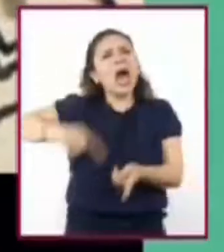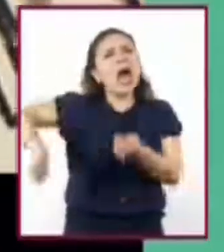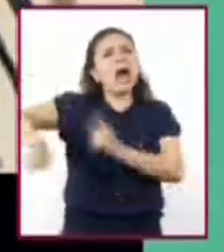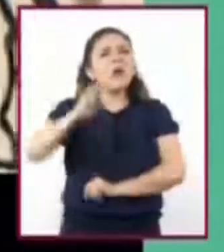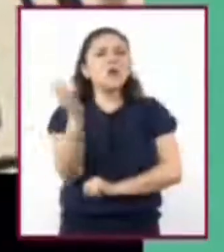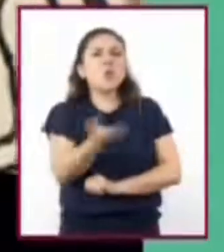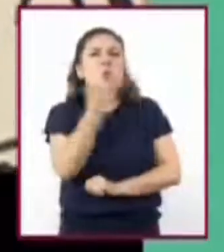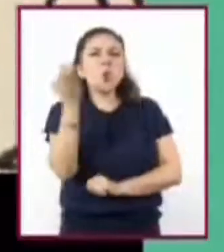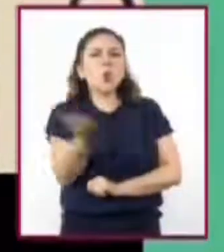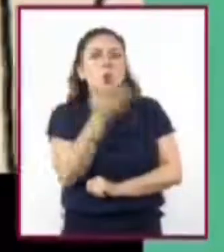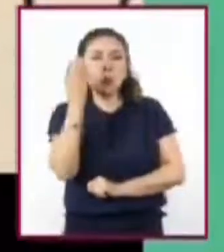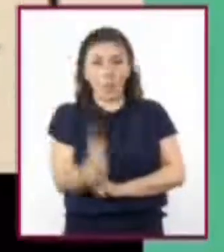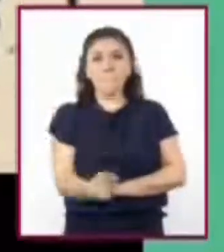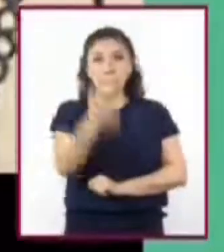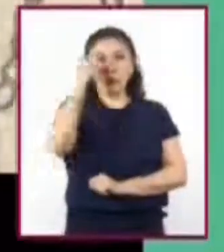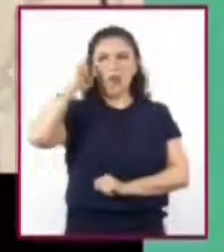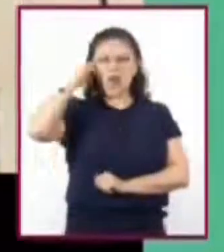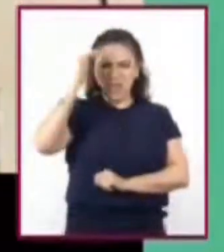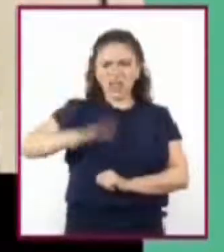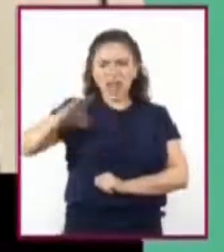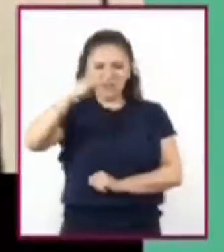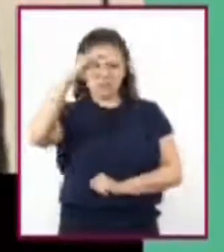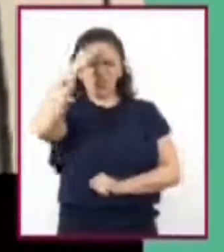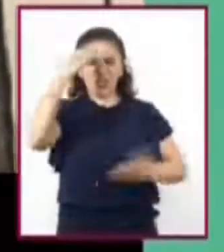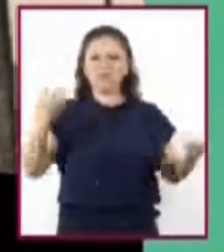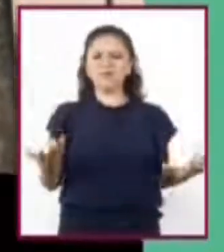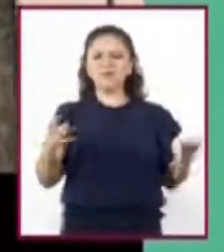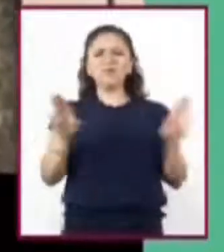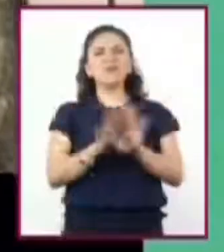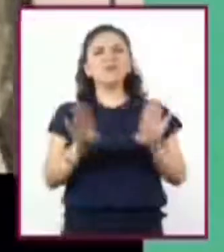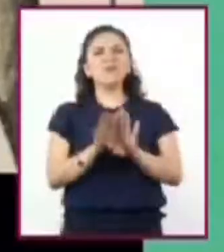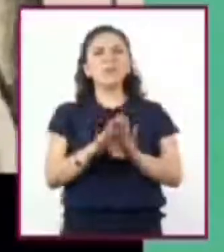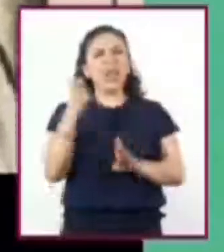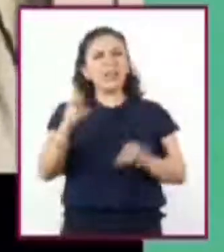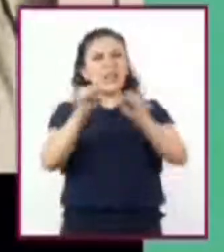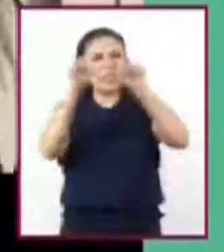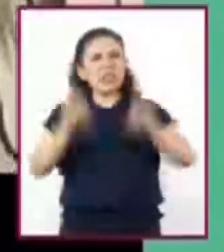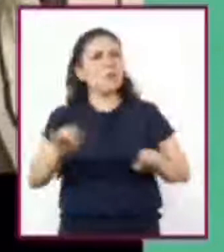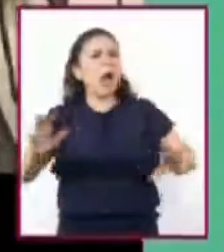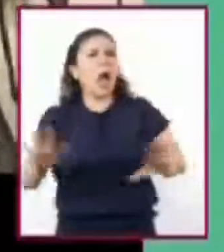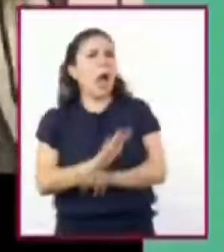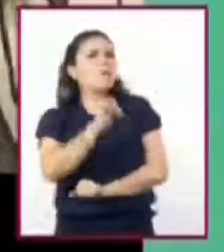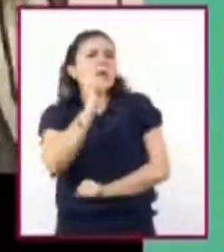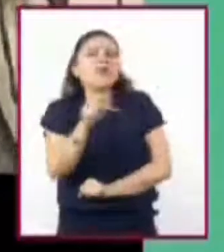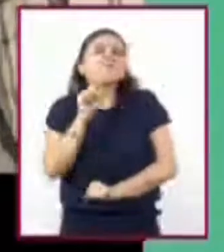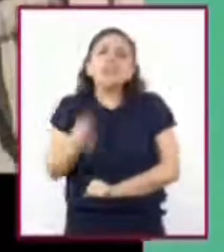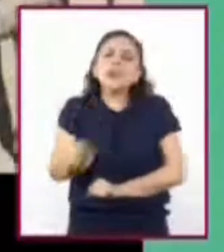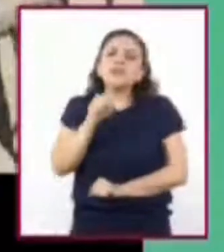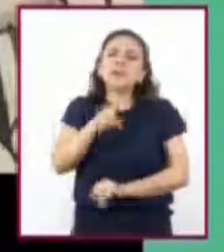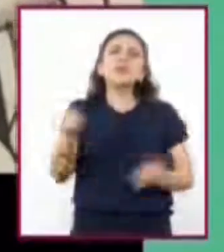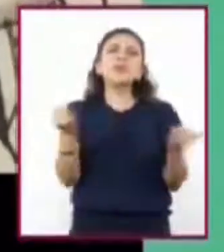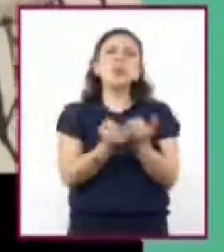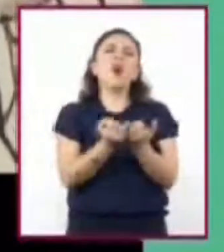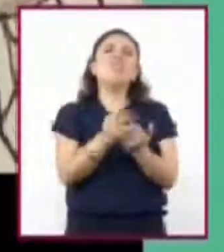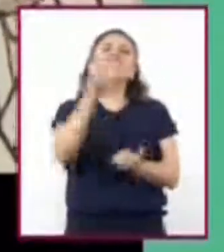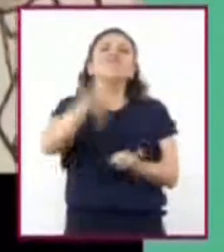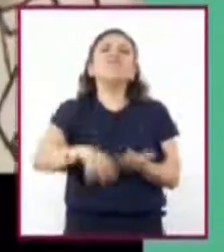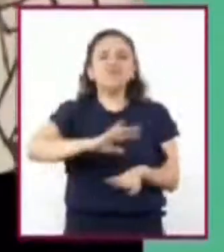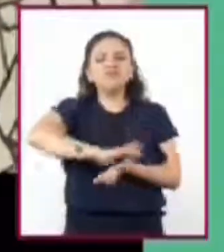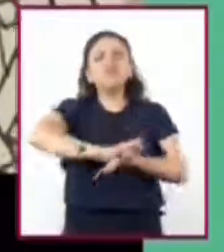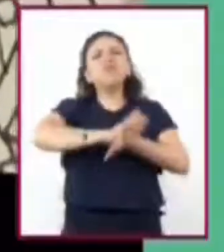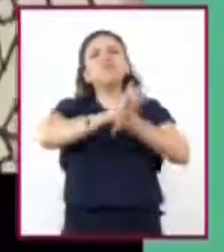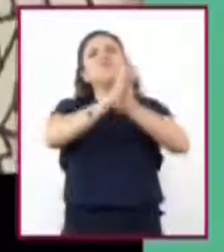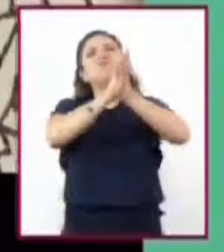primer momento los indígenas podían pensar que el sistema no iba a cambiar mucho. Fue cambiando,